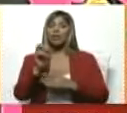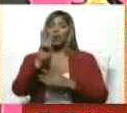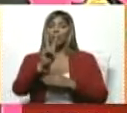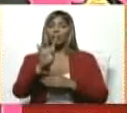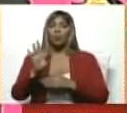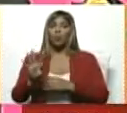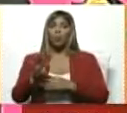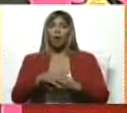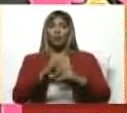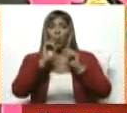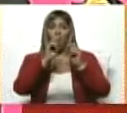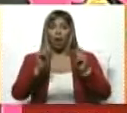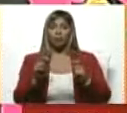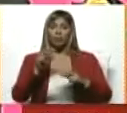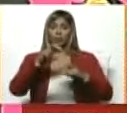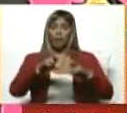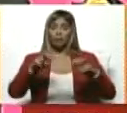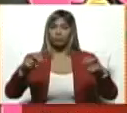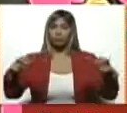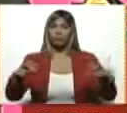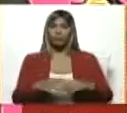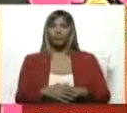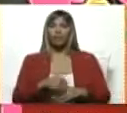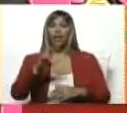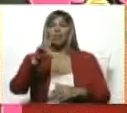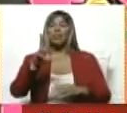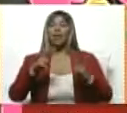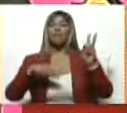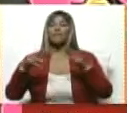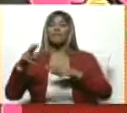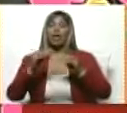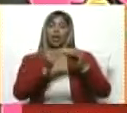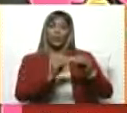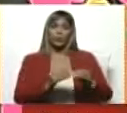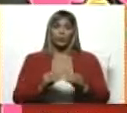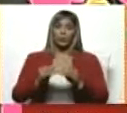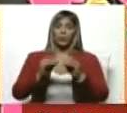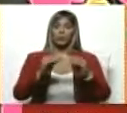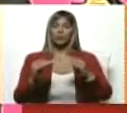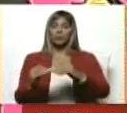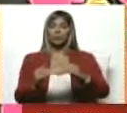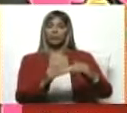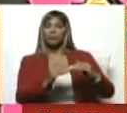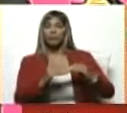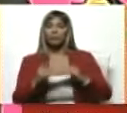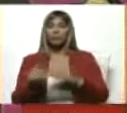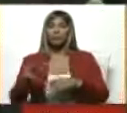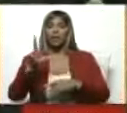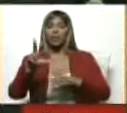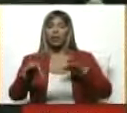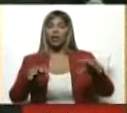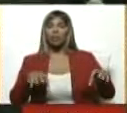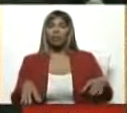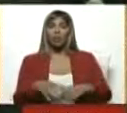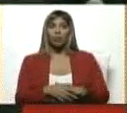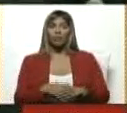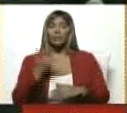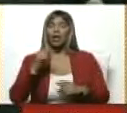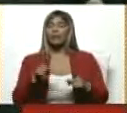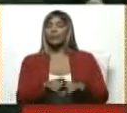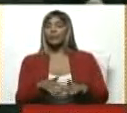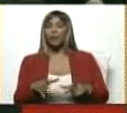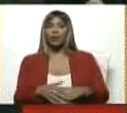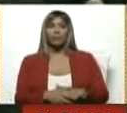1.524 artistas en escena, tres ferias artesanales simultáneas en los tres estados. Tendremos como